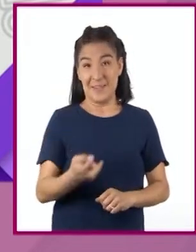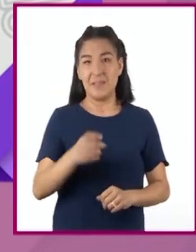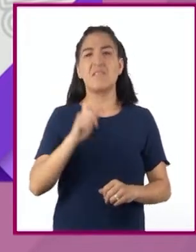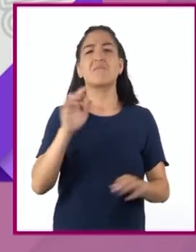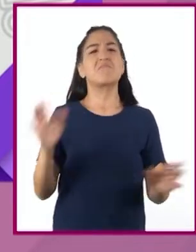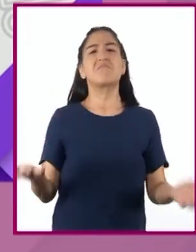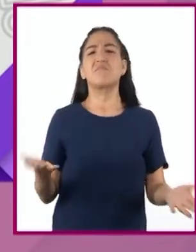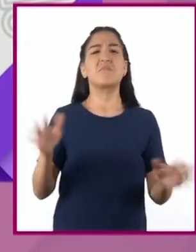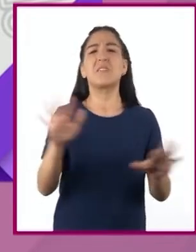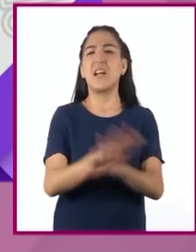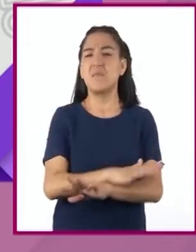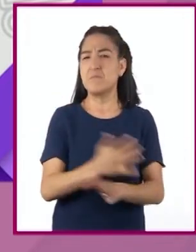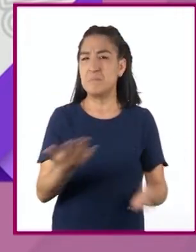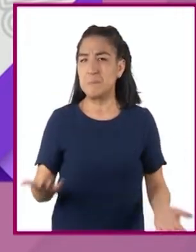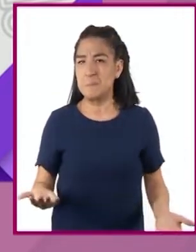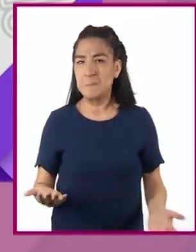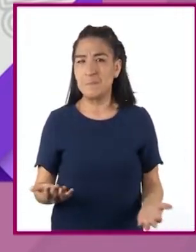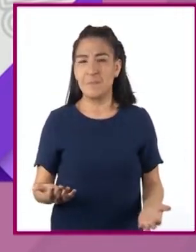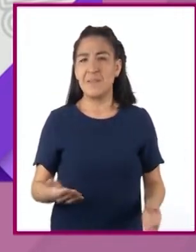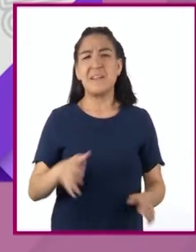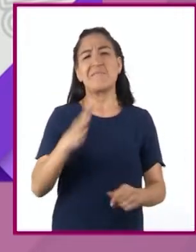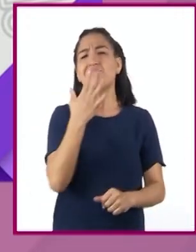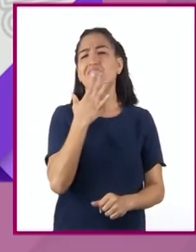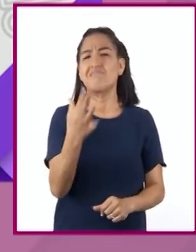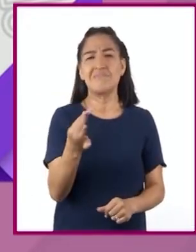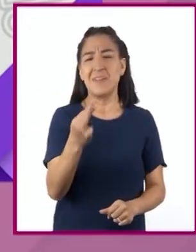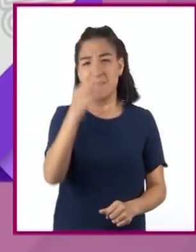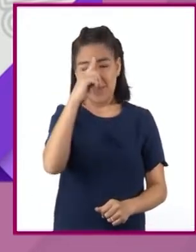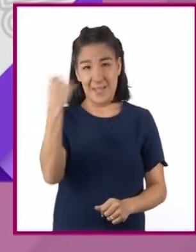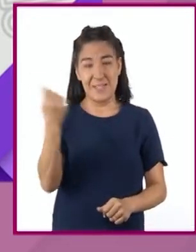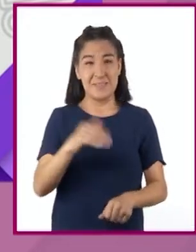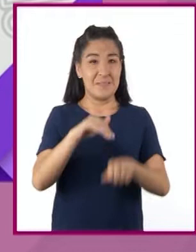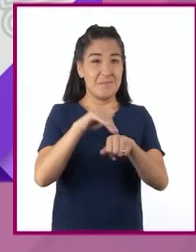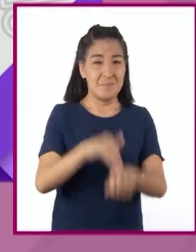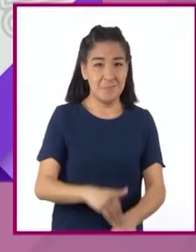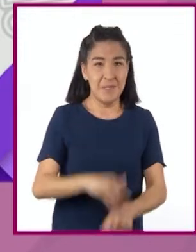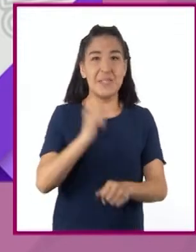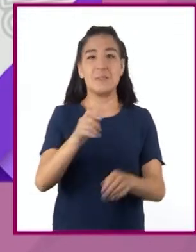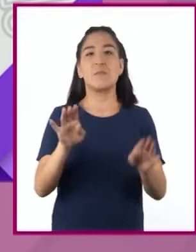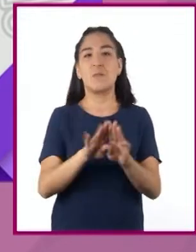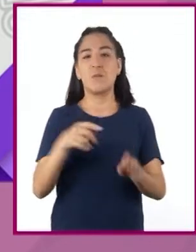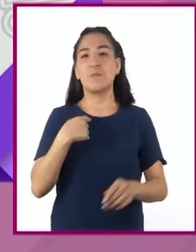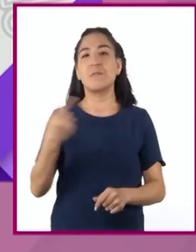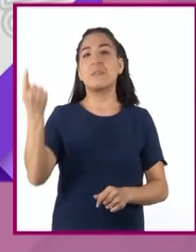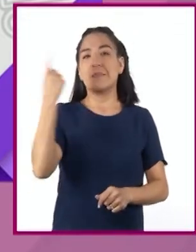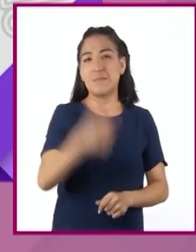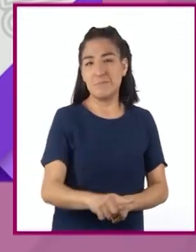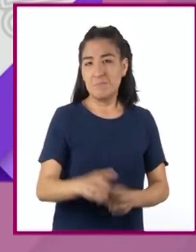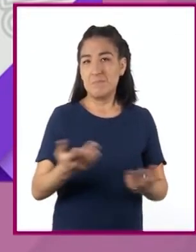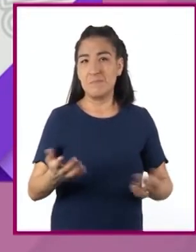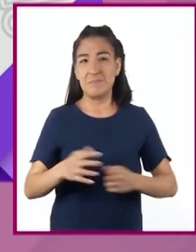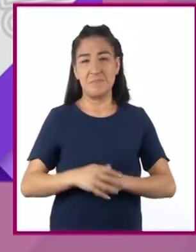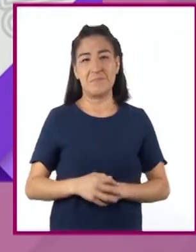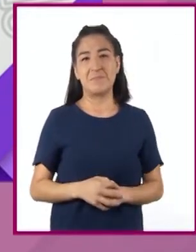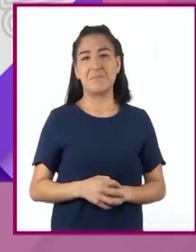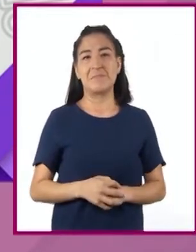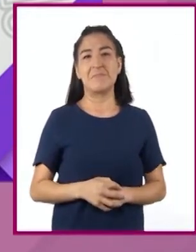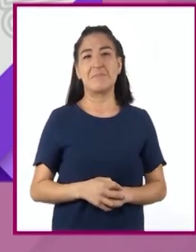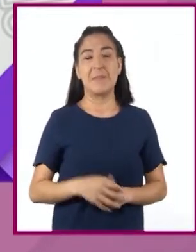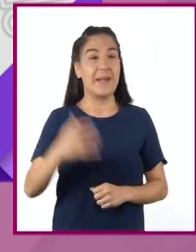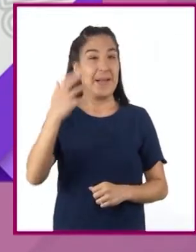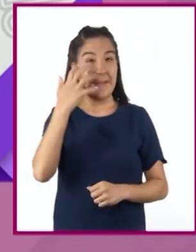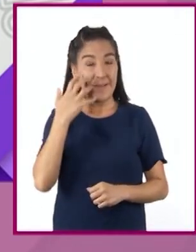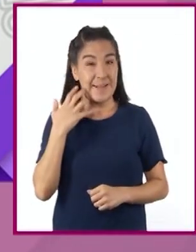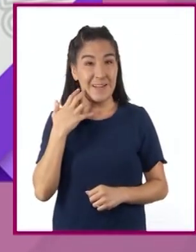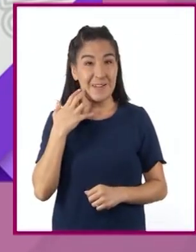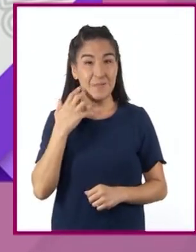qué? De algo muy sencillo, de obedecer y hacer lo que te diga el domador. El león,